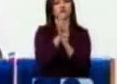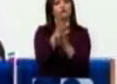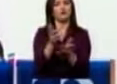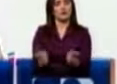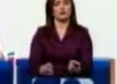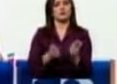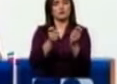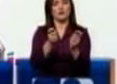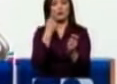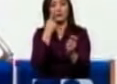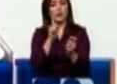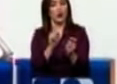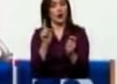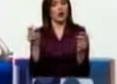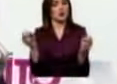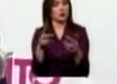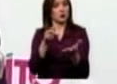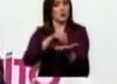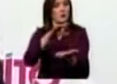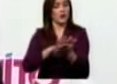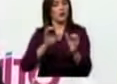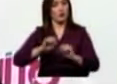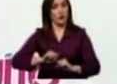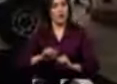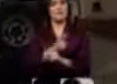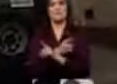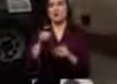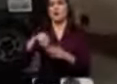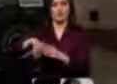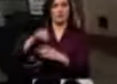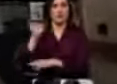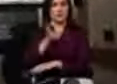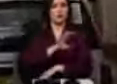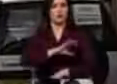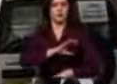los seguros que ellos también lo manejan, que es diferente al fondo de emergencia.